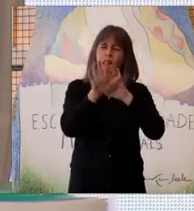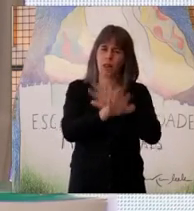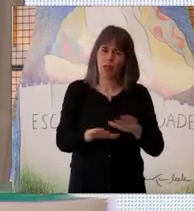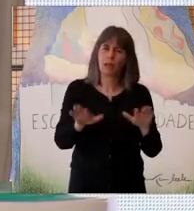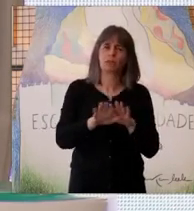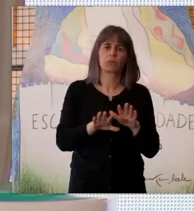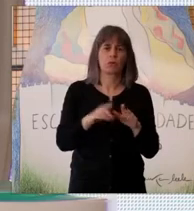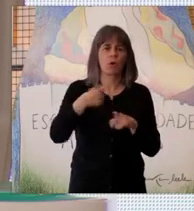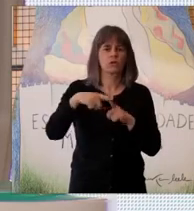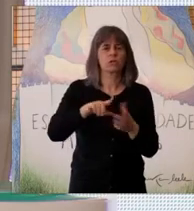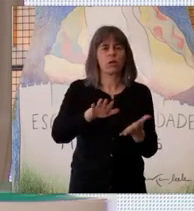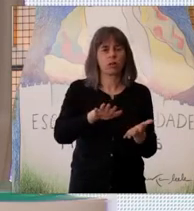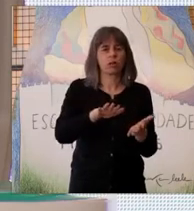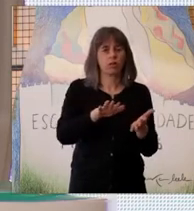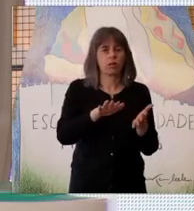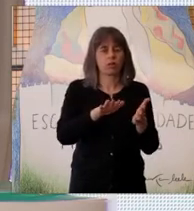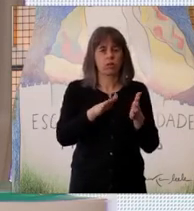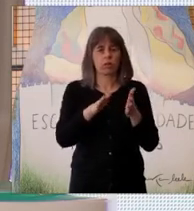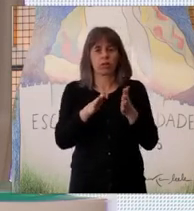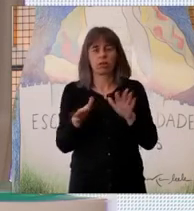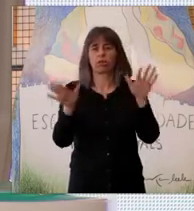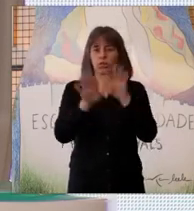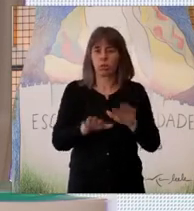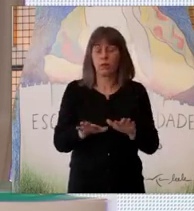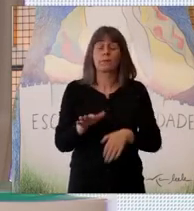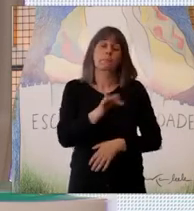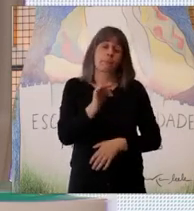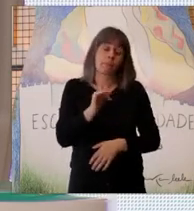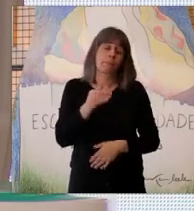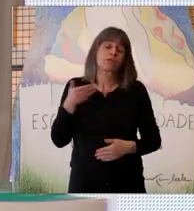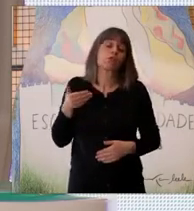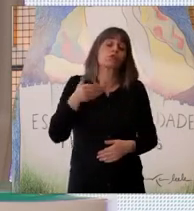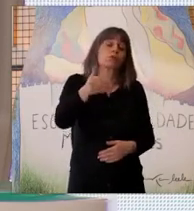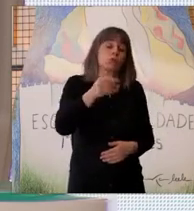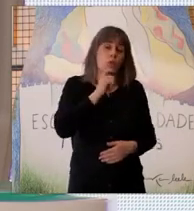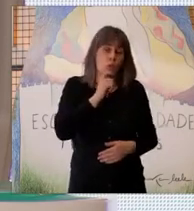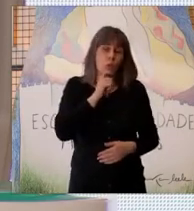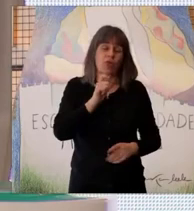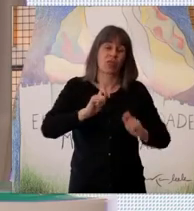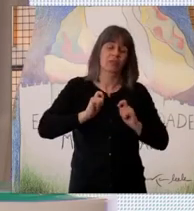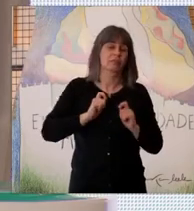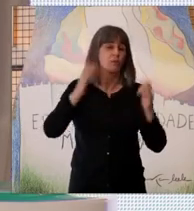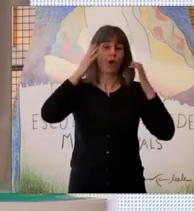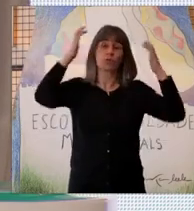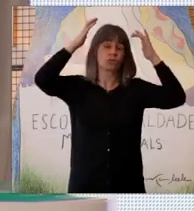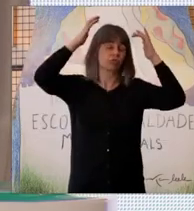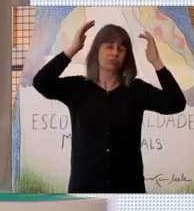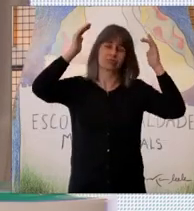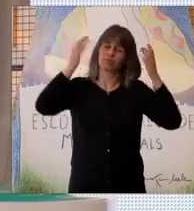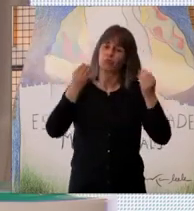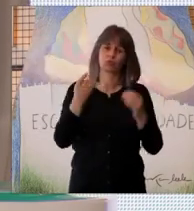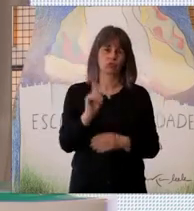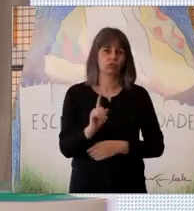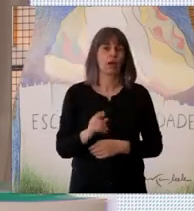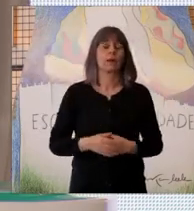cambiar las cosas y de la perspectiva a futuro que no es muy alentadora viendo estas cosas que ejemplificadas Ana Tú decías